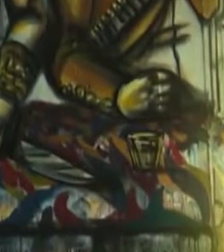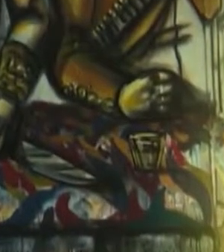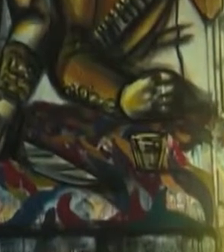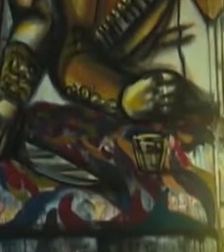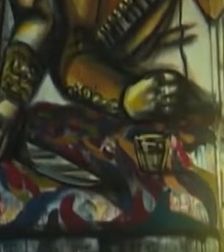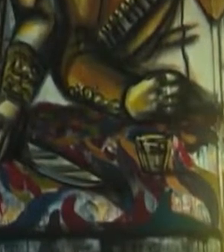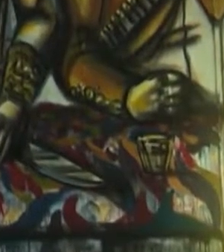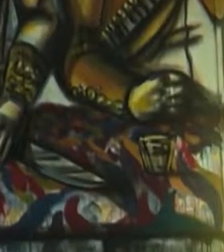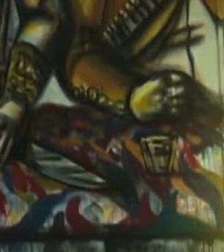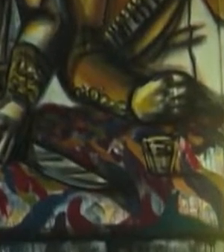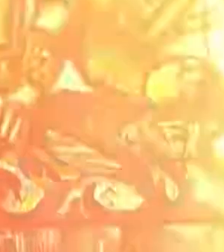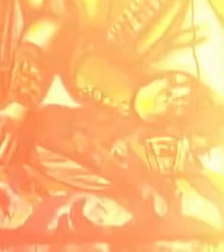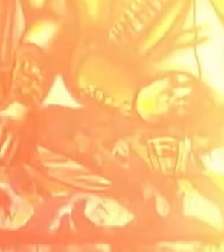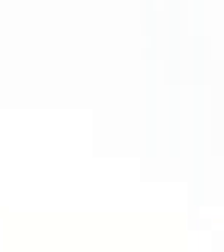verlo.